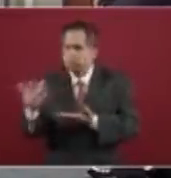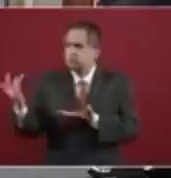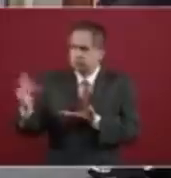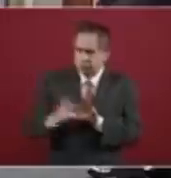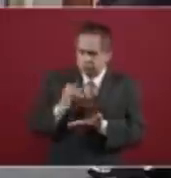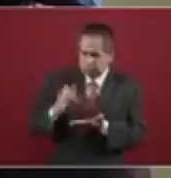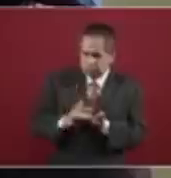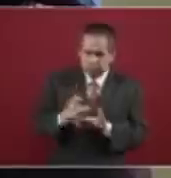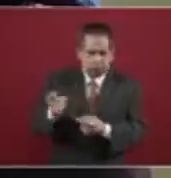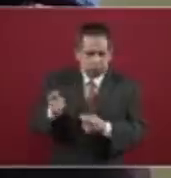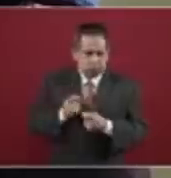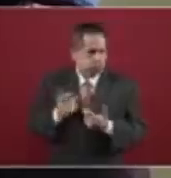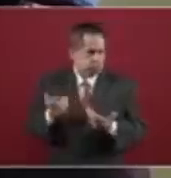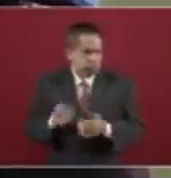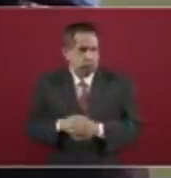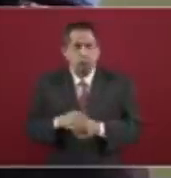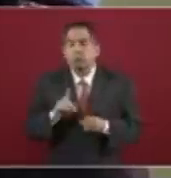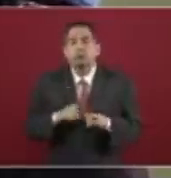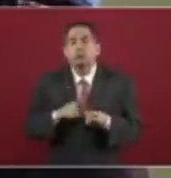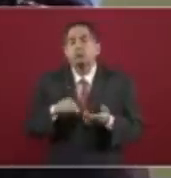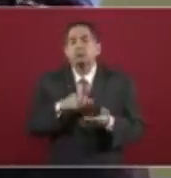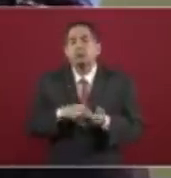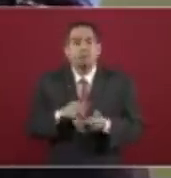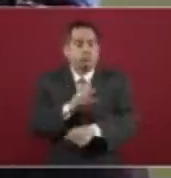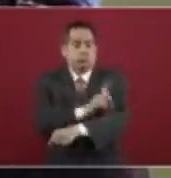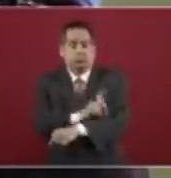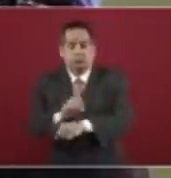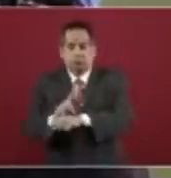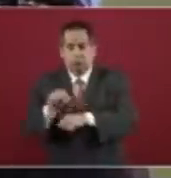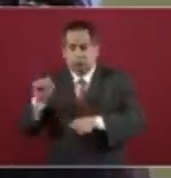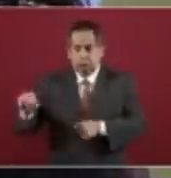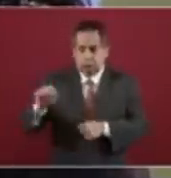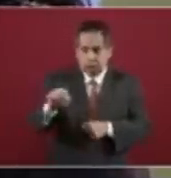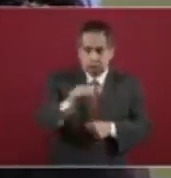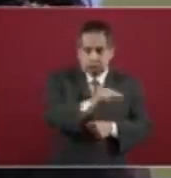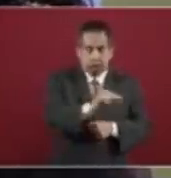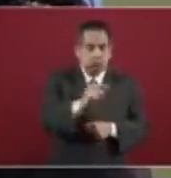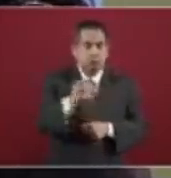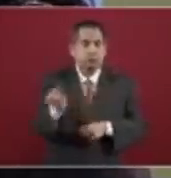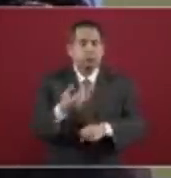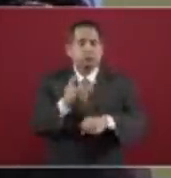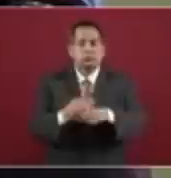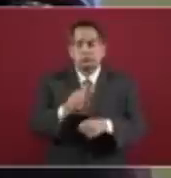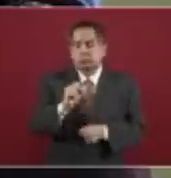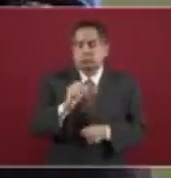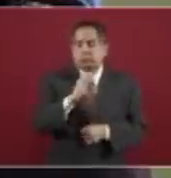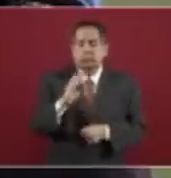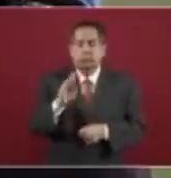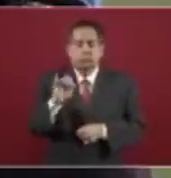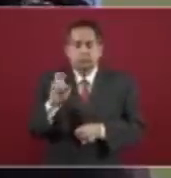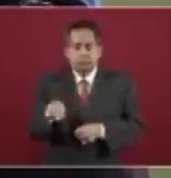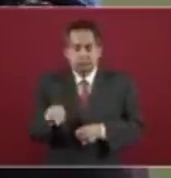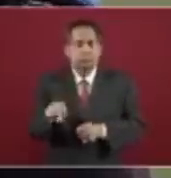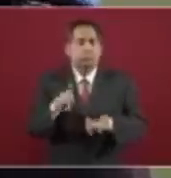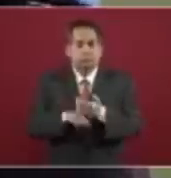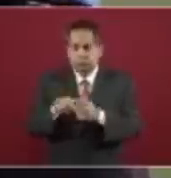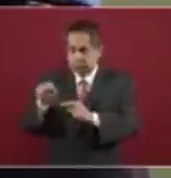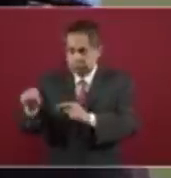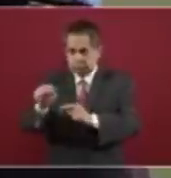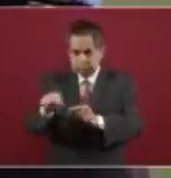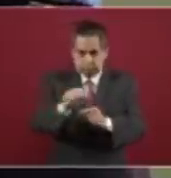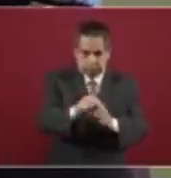hacerlo en las delegaciones estatales de la Secretaría de Bienestar. Y seis, los apoyos pues ya van a